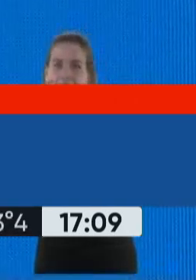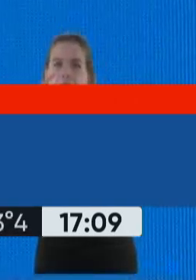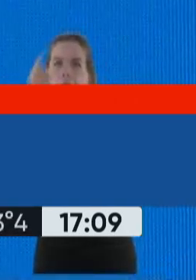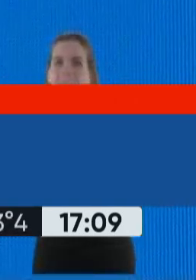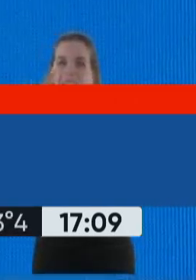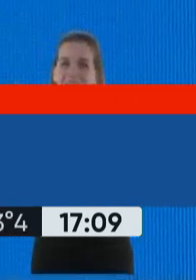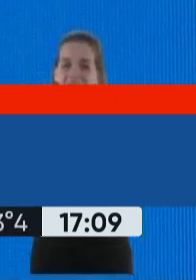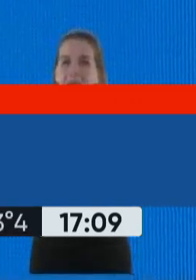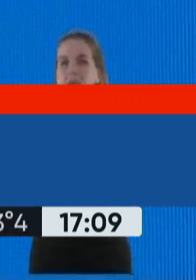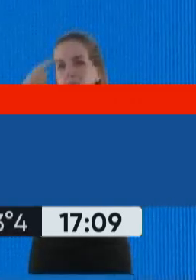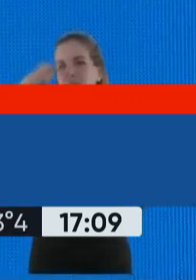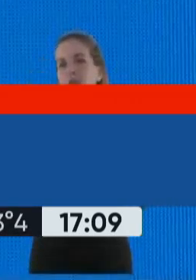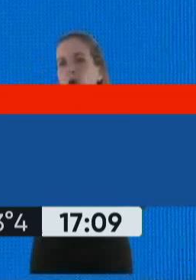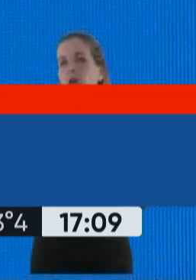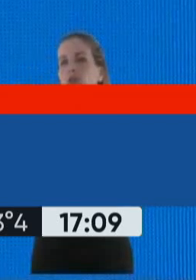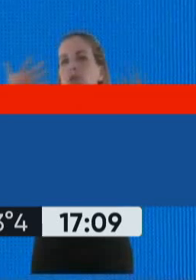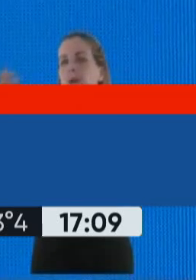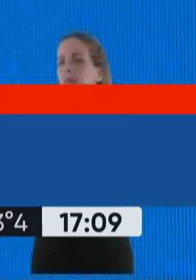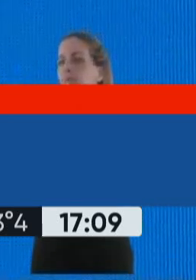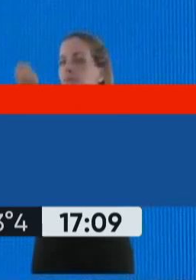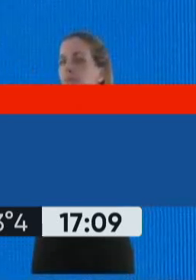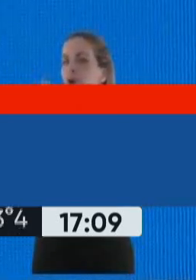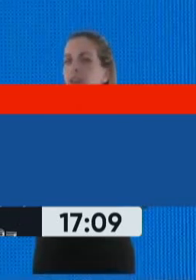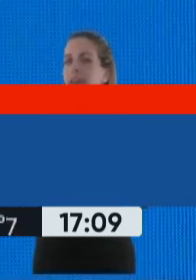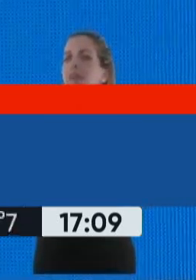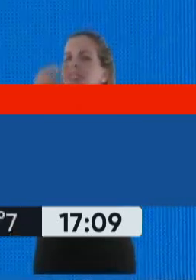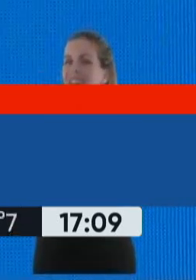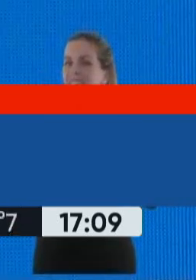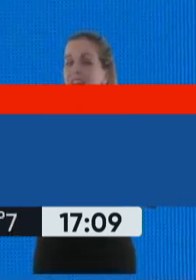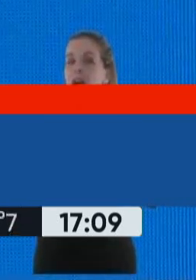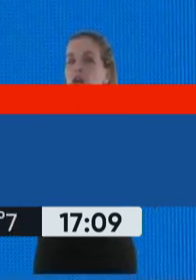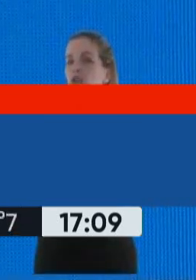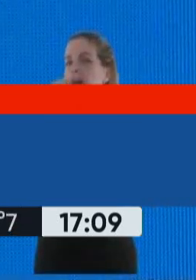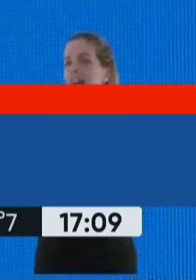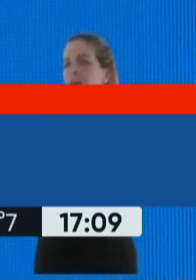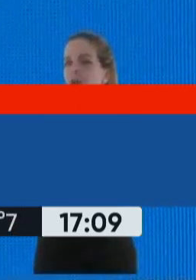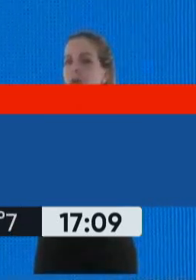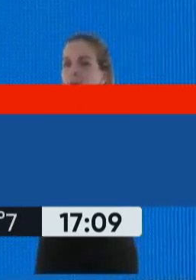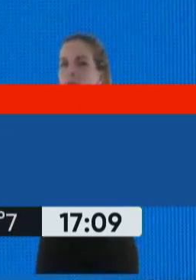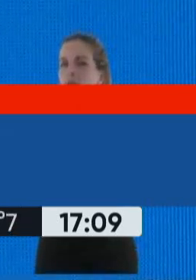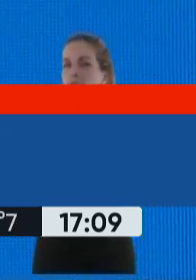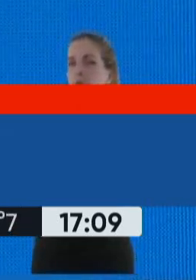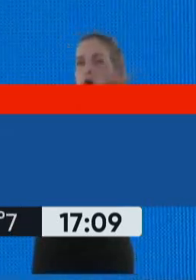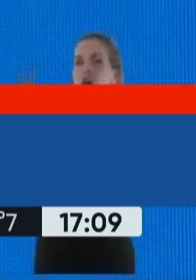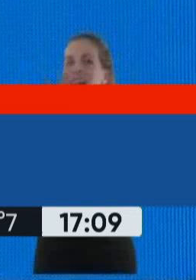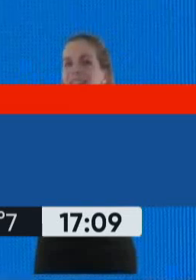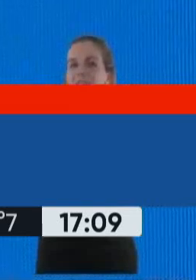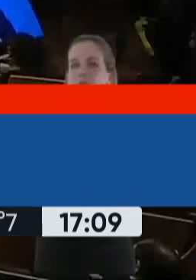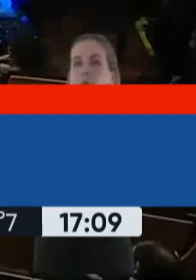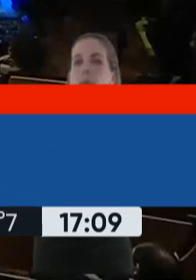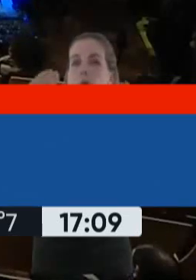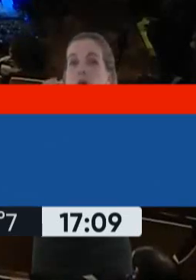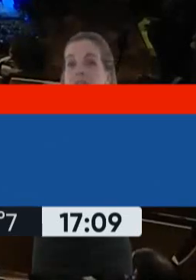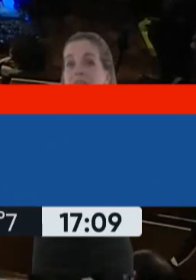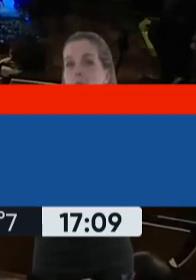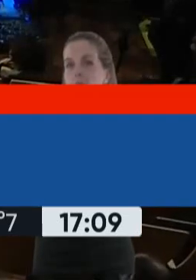Pero yo creo que hoy es un día importante. Porque en verdad todo lo que estamos haciendo tiene que ver con que estamos saliendo de un tiempo